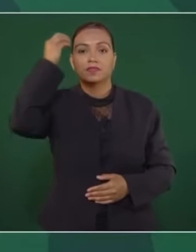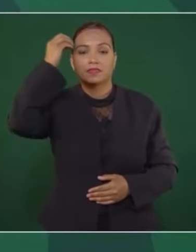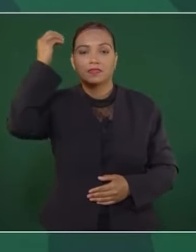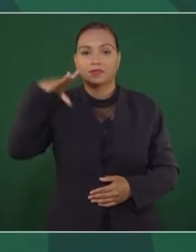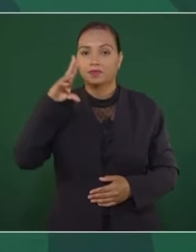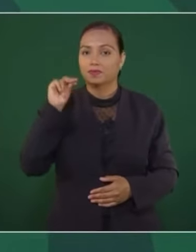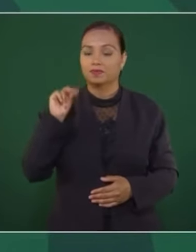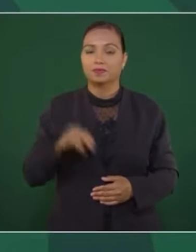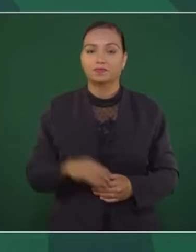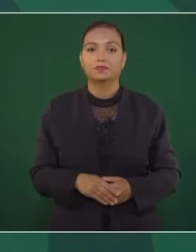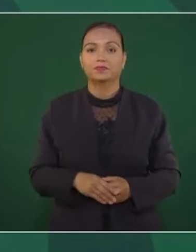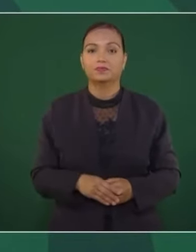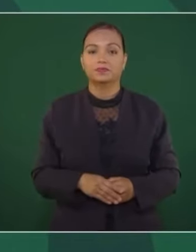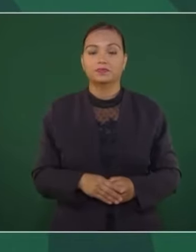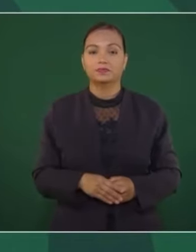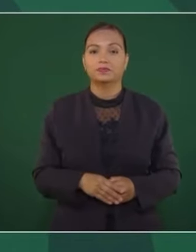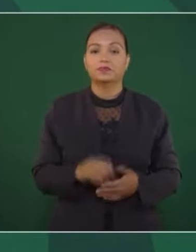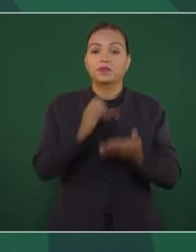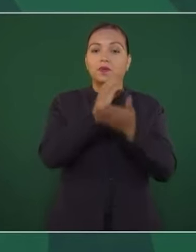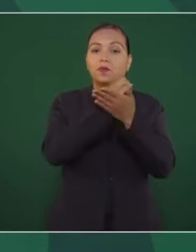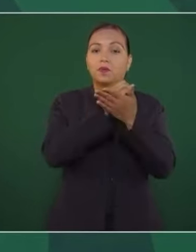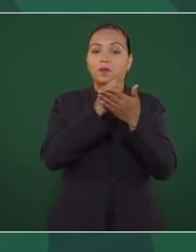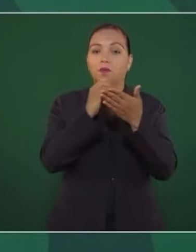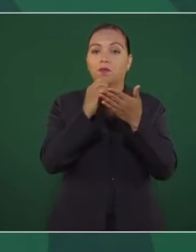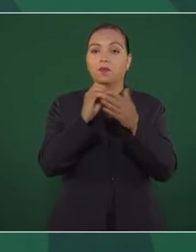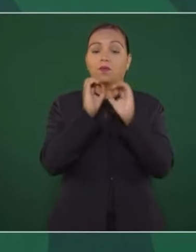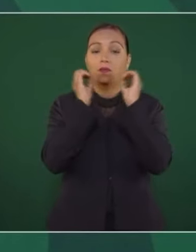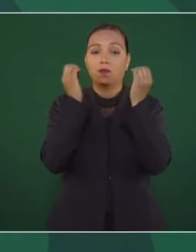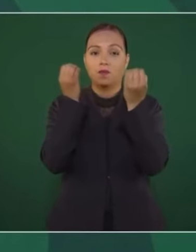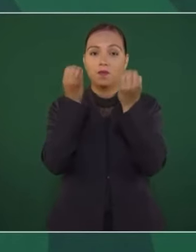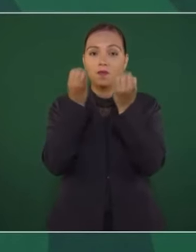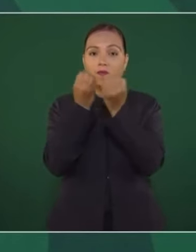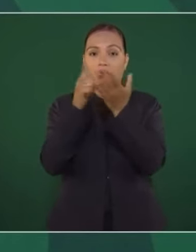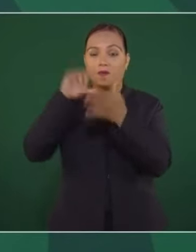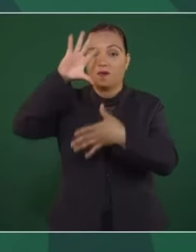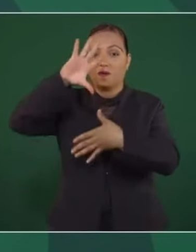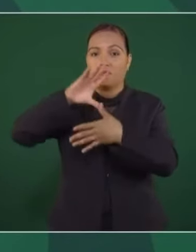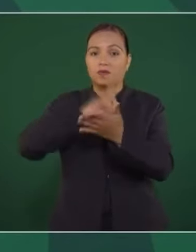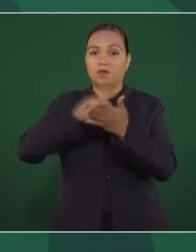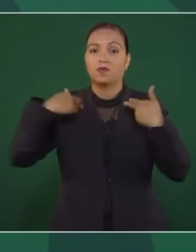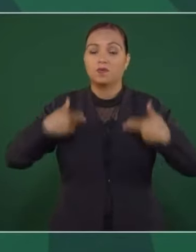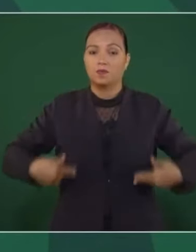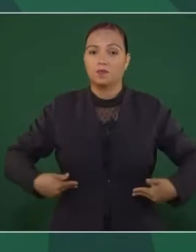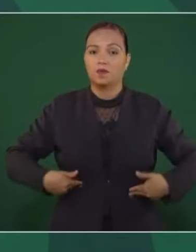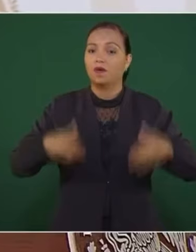olvidarse que la Organización Interamericana de Derechos Humanos pertenece a la OEA.